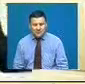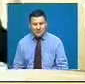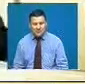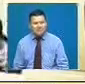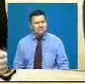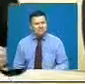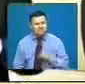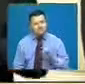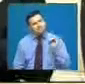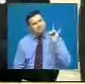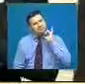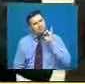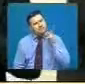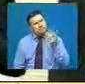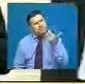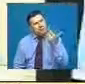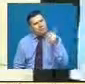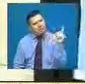Yo escuché con muchísima atención